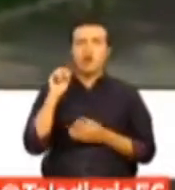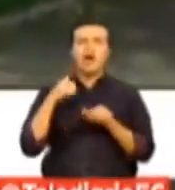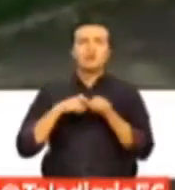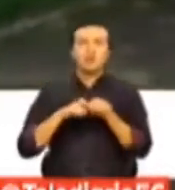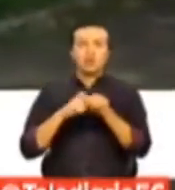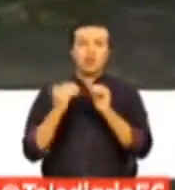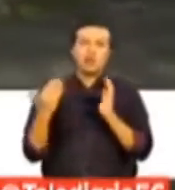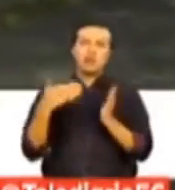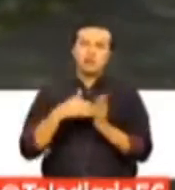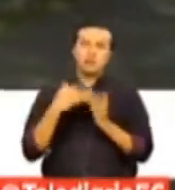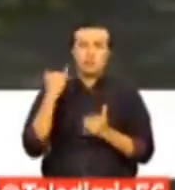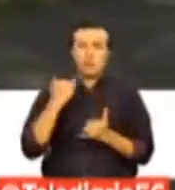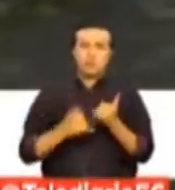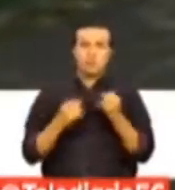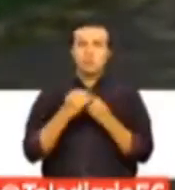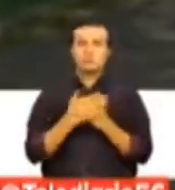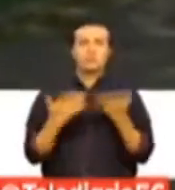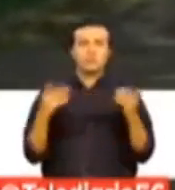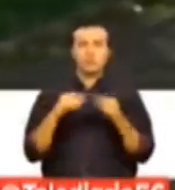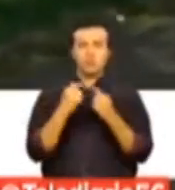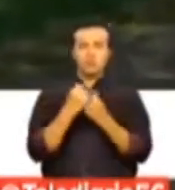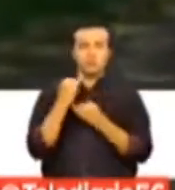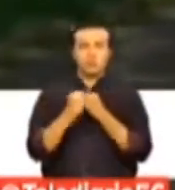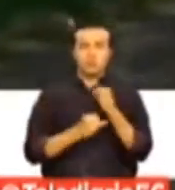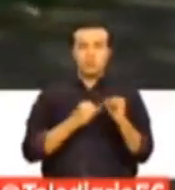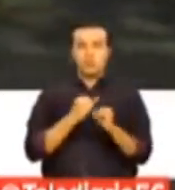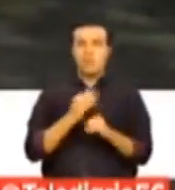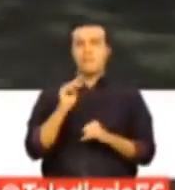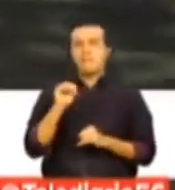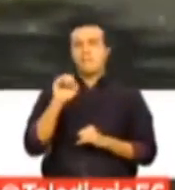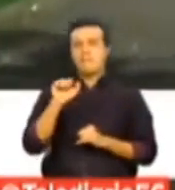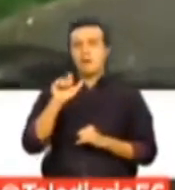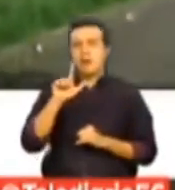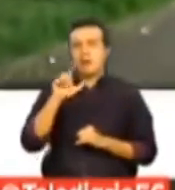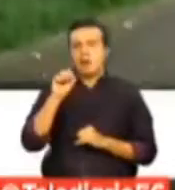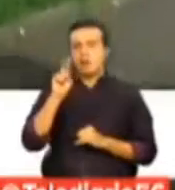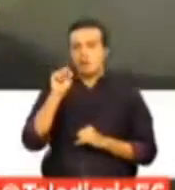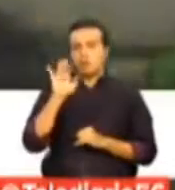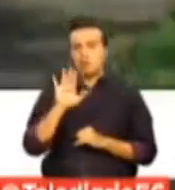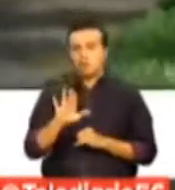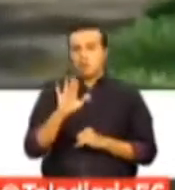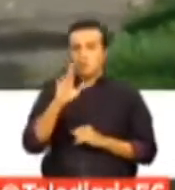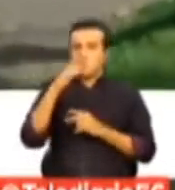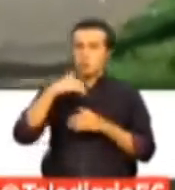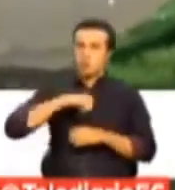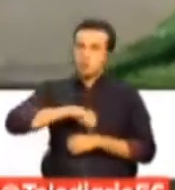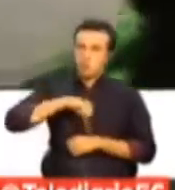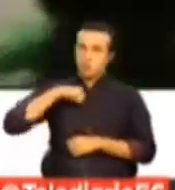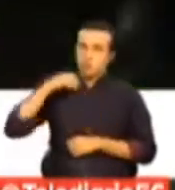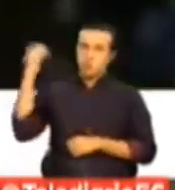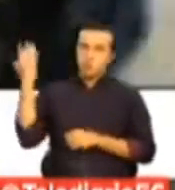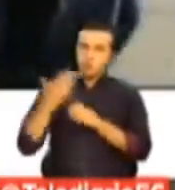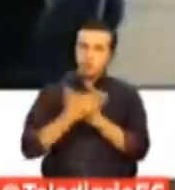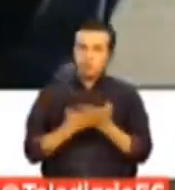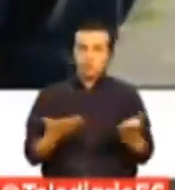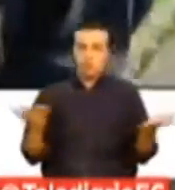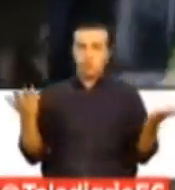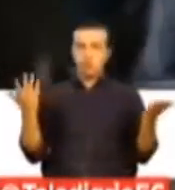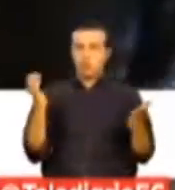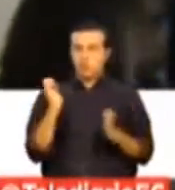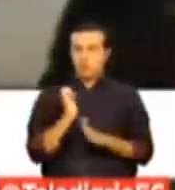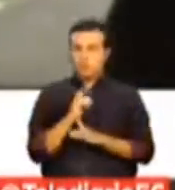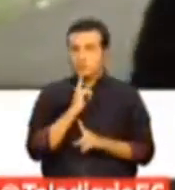Atuntaqui. Y finalmente cerramos con la banda internacional Malón, que bueno, para nosotros es un orgullo y un honor poder tenerlos aquí,